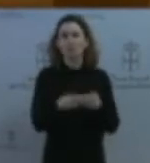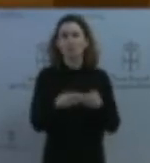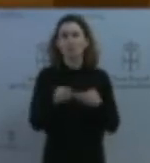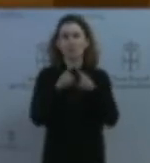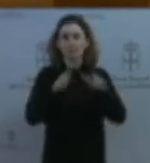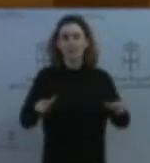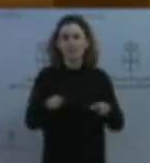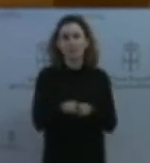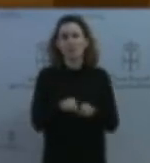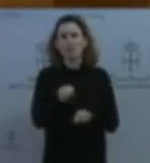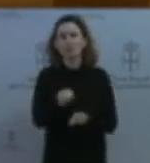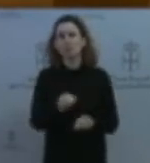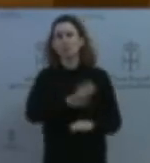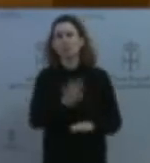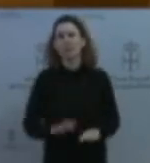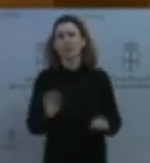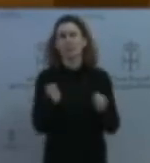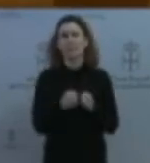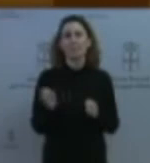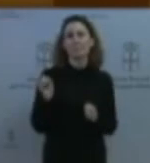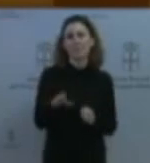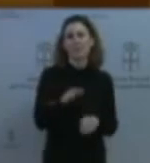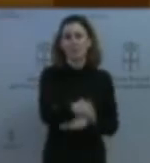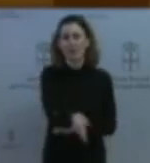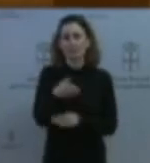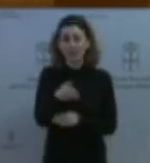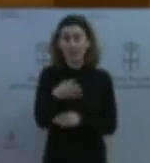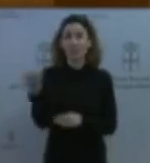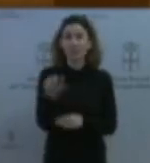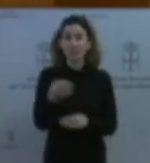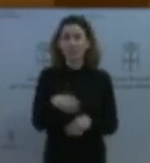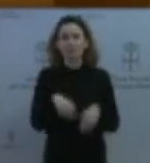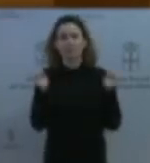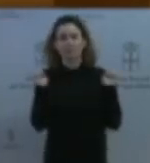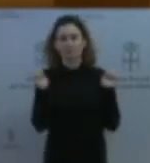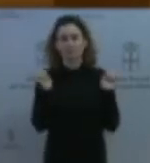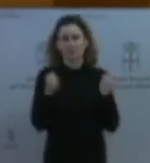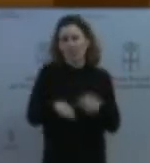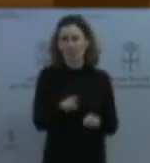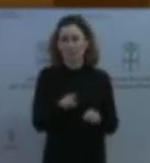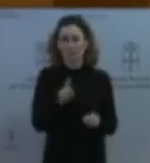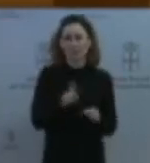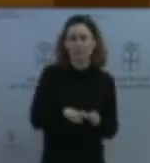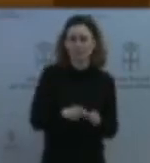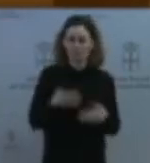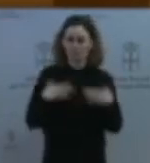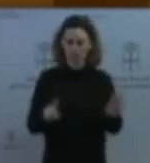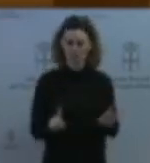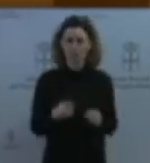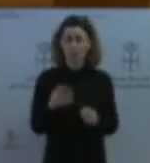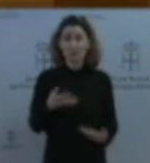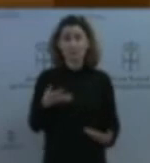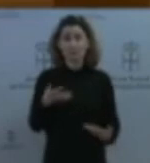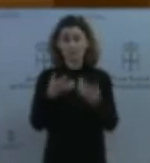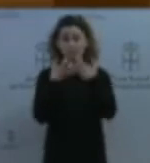ataque. Tenemos que fugir de esas provocaciones. No tenemos que caer en el error de pensar que los enfrentamientos alrededor del uso del asturiano nos favorecen, que